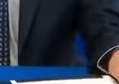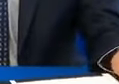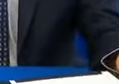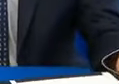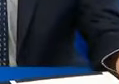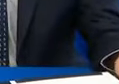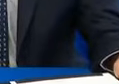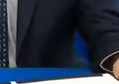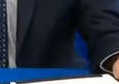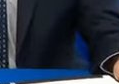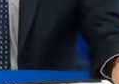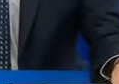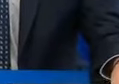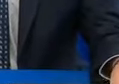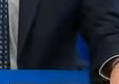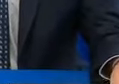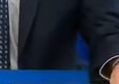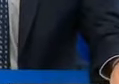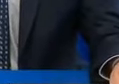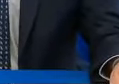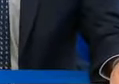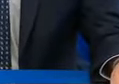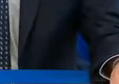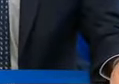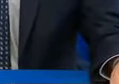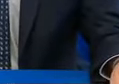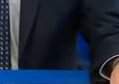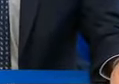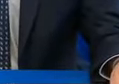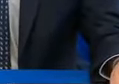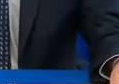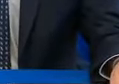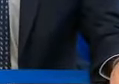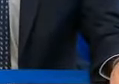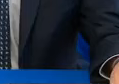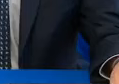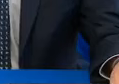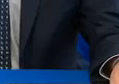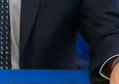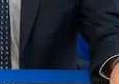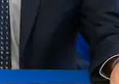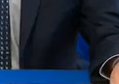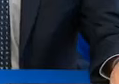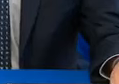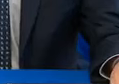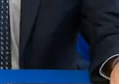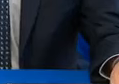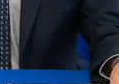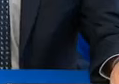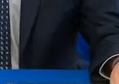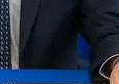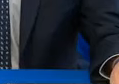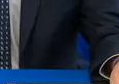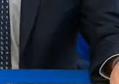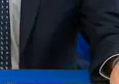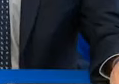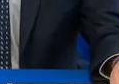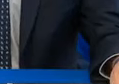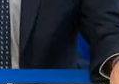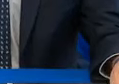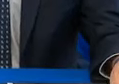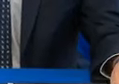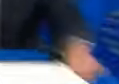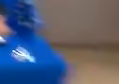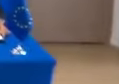presencia de nuevo presidente de Guatemala señor Bernardo arevalo de león y el alto representante Jos borel va a firmar el